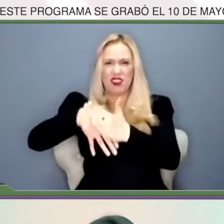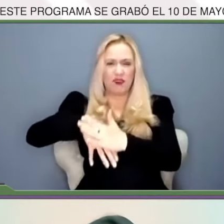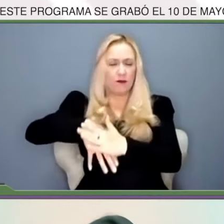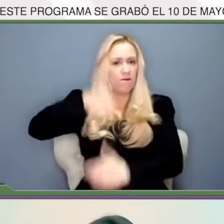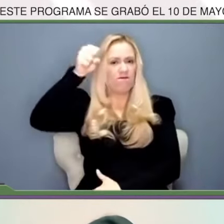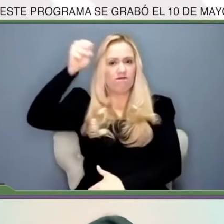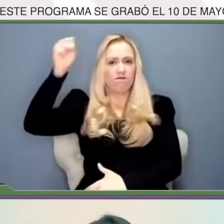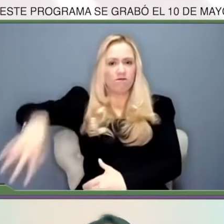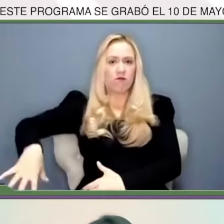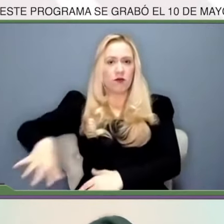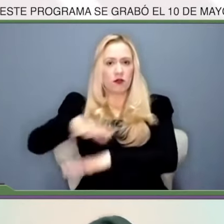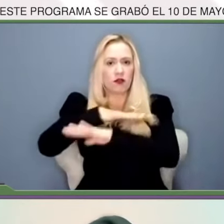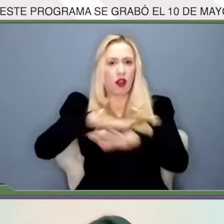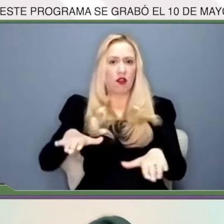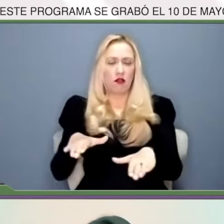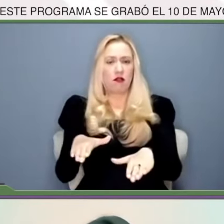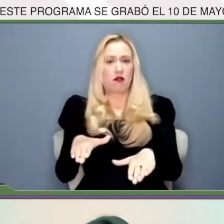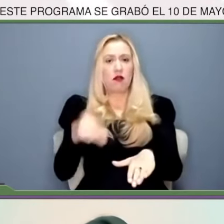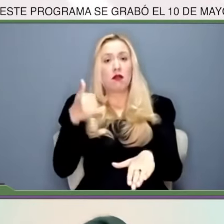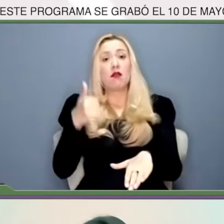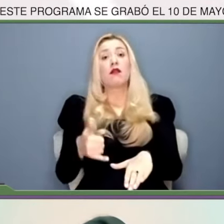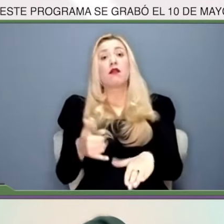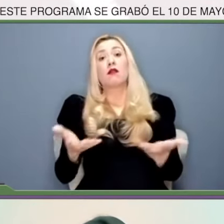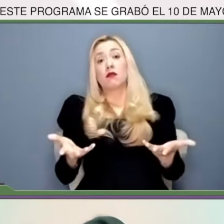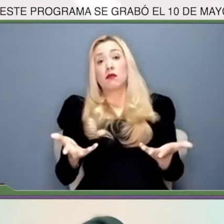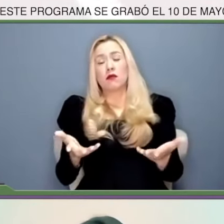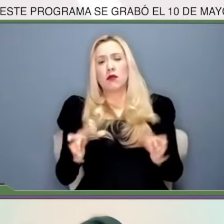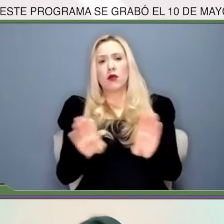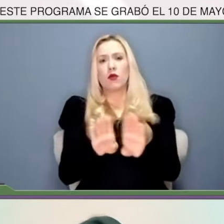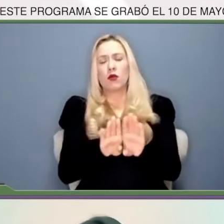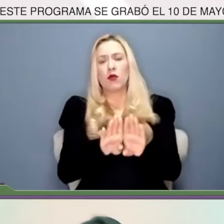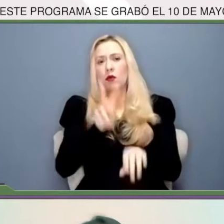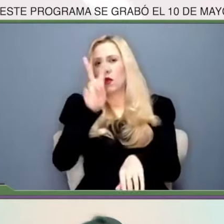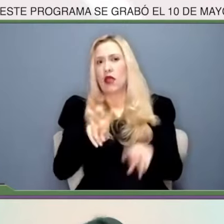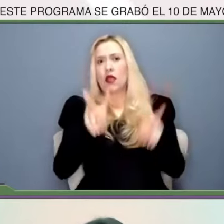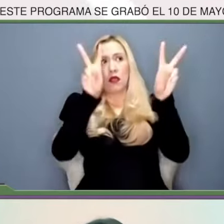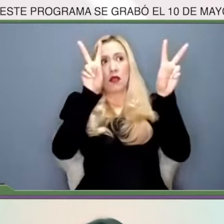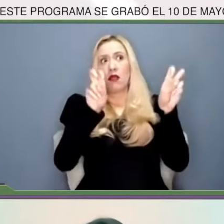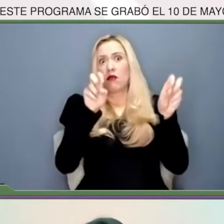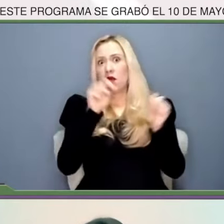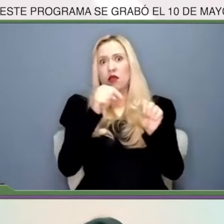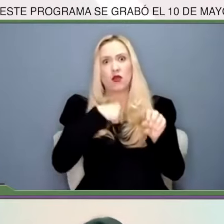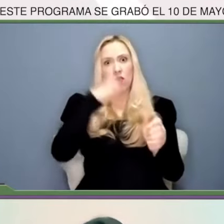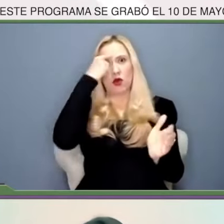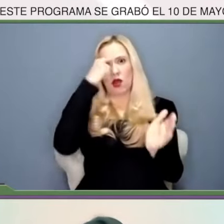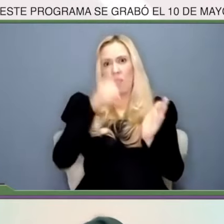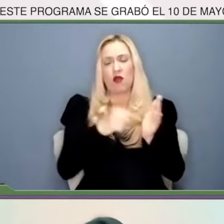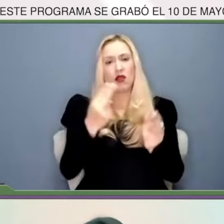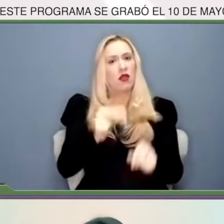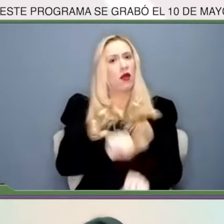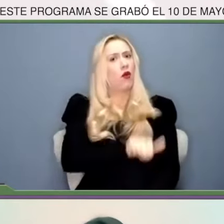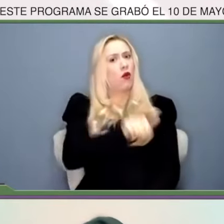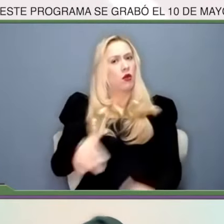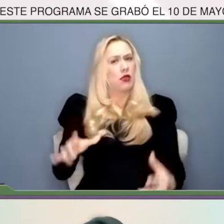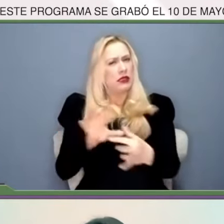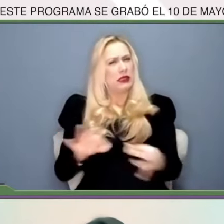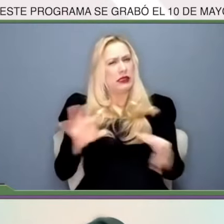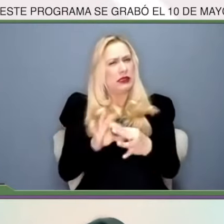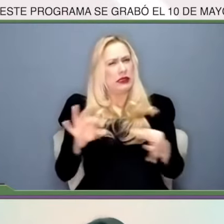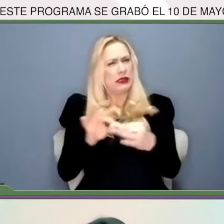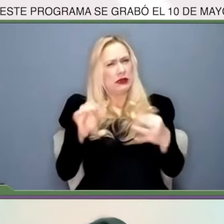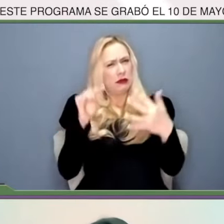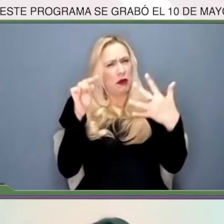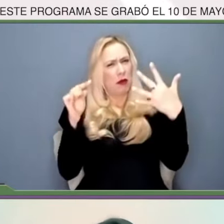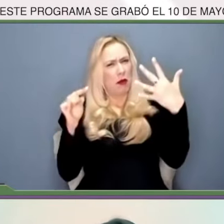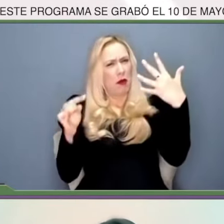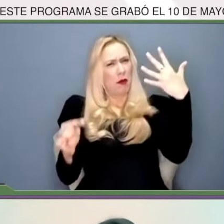los ecosigs, ¿no? Que es un tema que, bueno, pues eso merece inclusive un programa, yo creo, específico, porque, bueno, pues